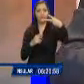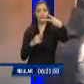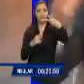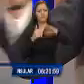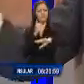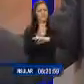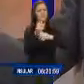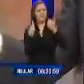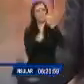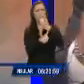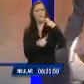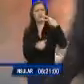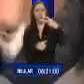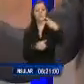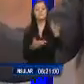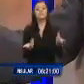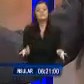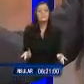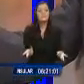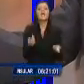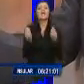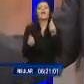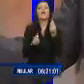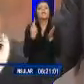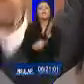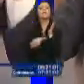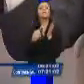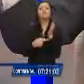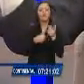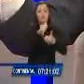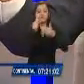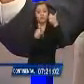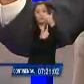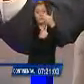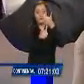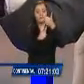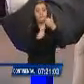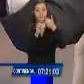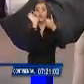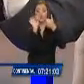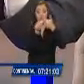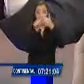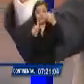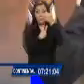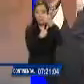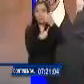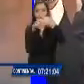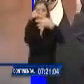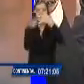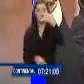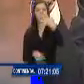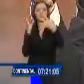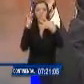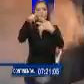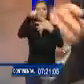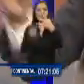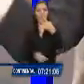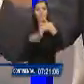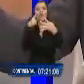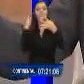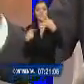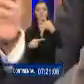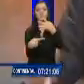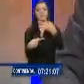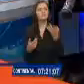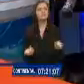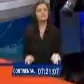¿Cuál es el producto final respecto de las 5 suplencias que hay 4 mujeres suplentes y solamente un varón? Para que